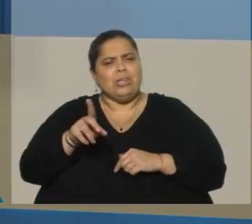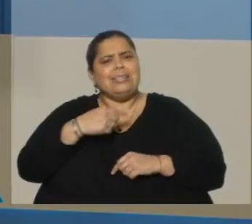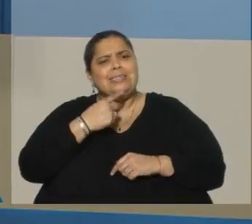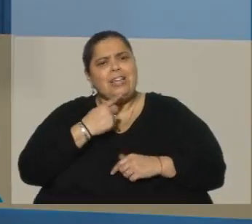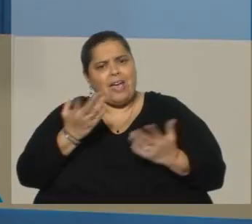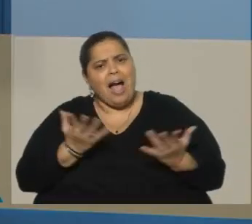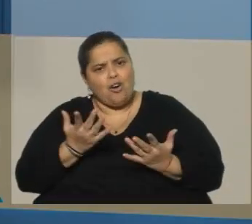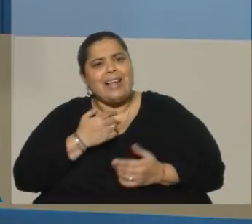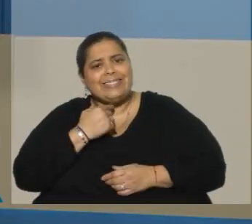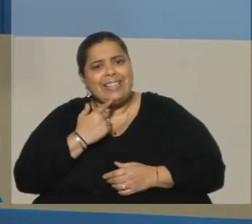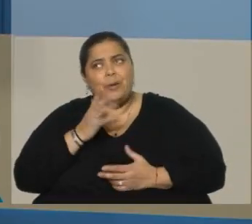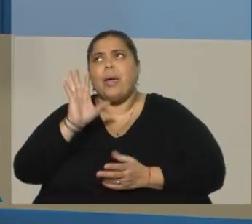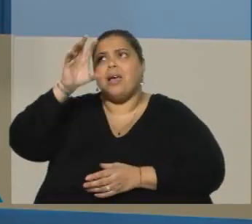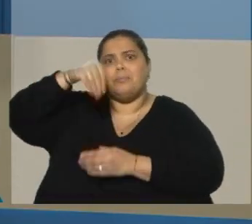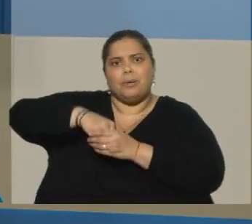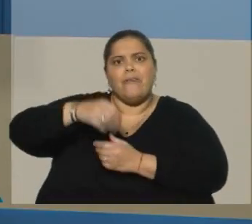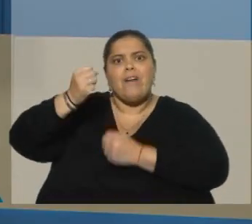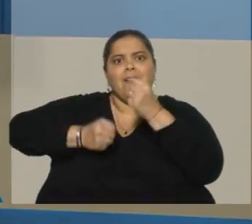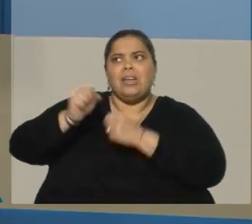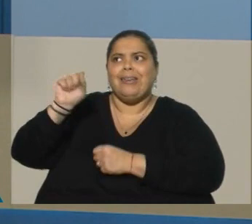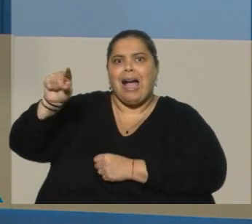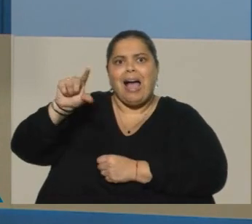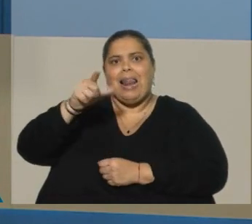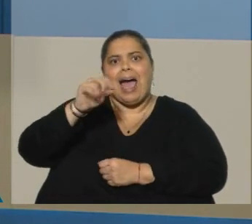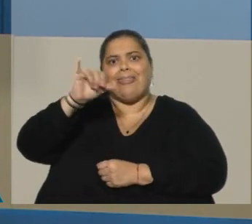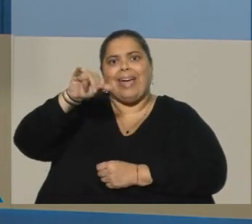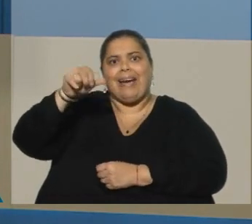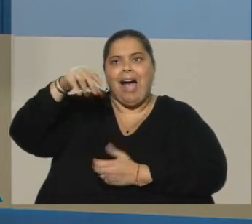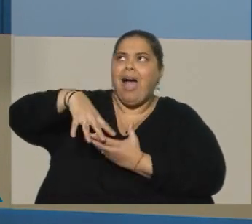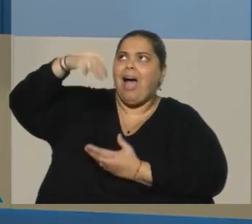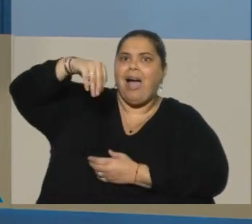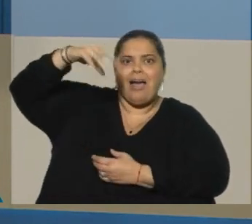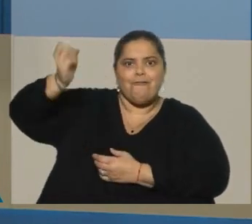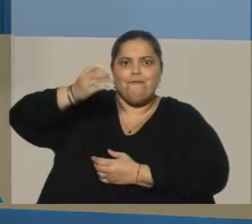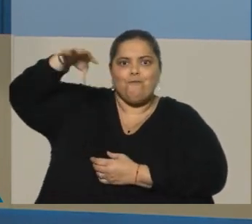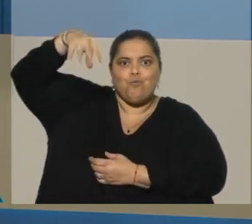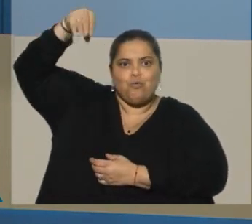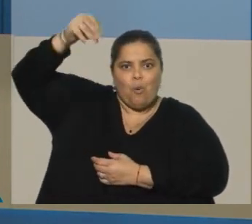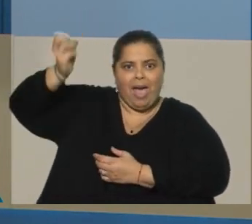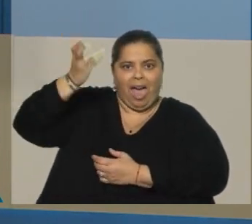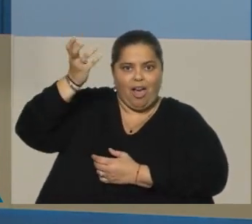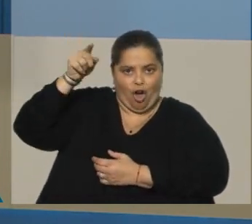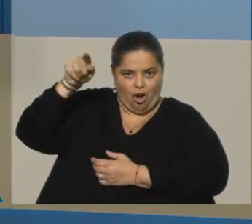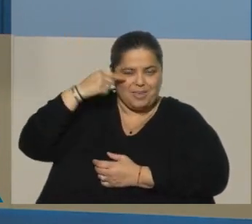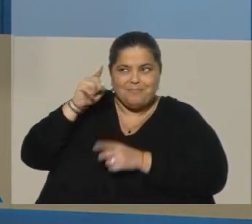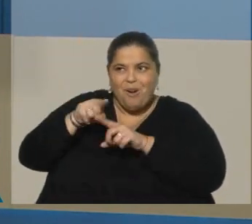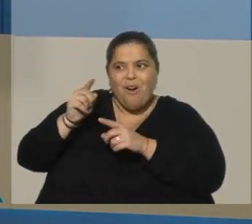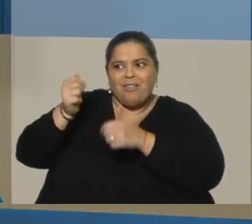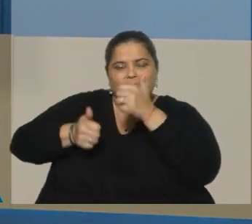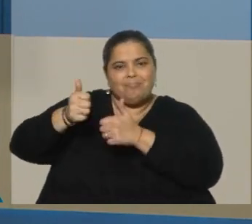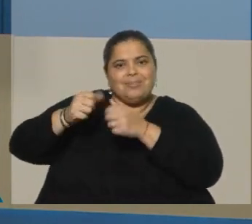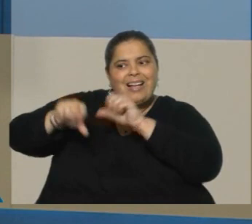En este momento, tener una refinería conviene más que en otras oportunidades y en este momento en Uruguay, el tener la refinería nos